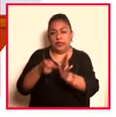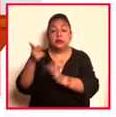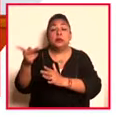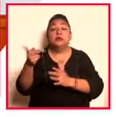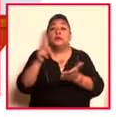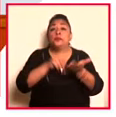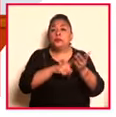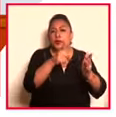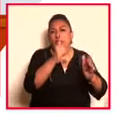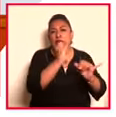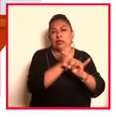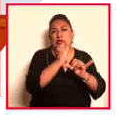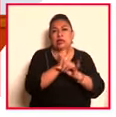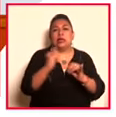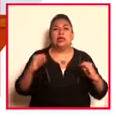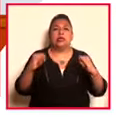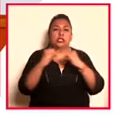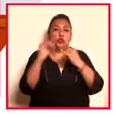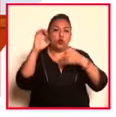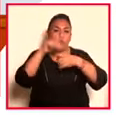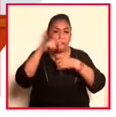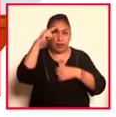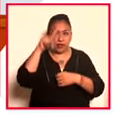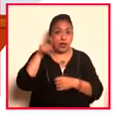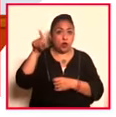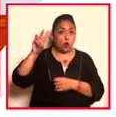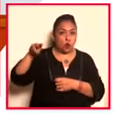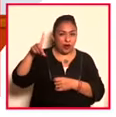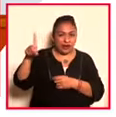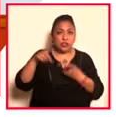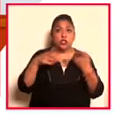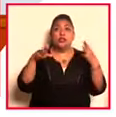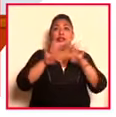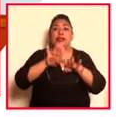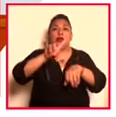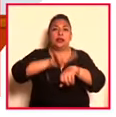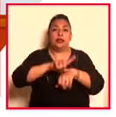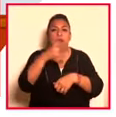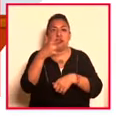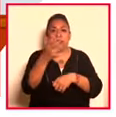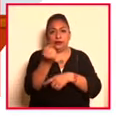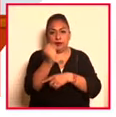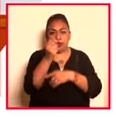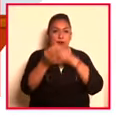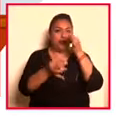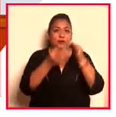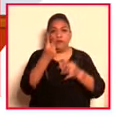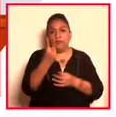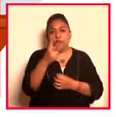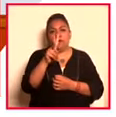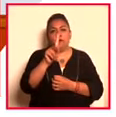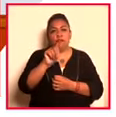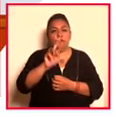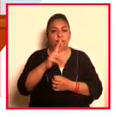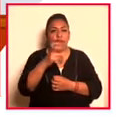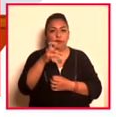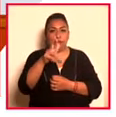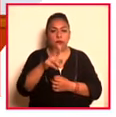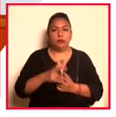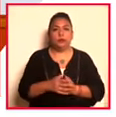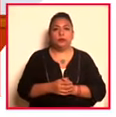web del Instituto Cultural Mexicano en Washington y cierra el 10 de septiembre. Noticias 22, Víctor Gaspar.